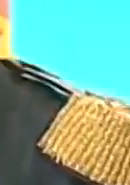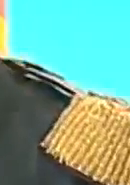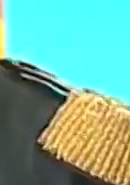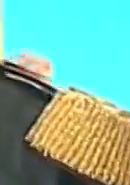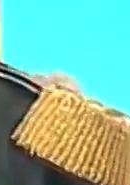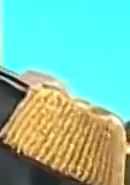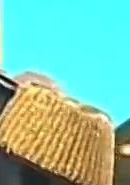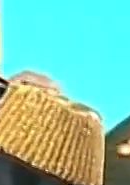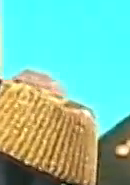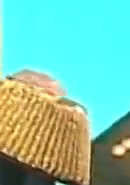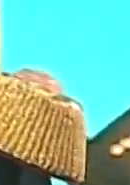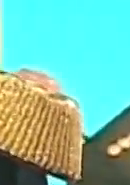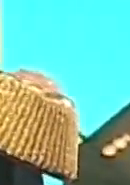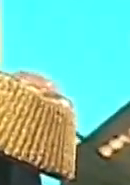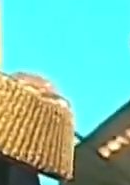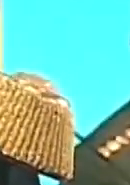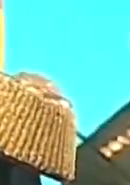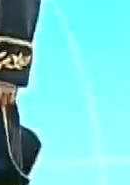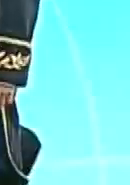eso no tiene discusión.